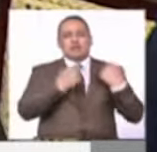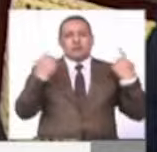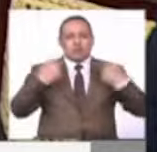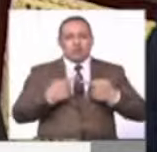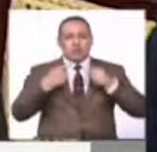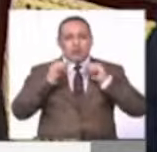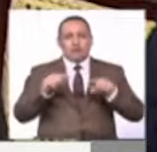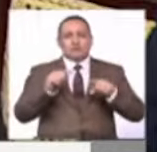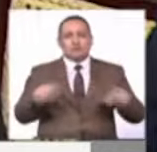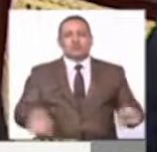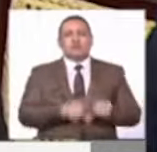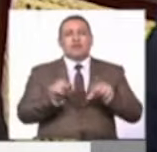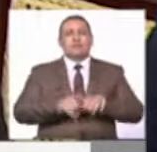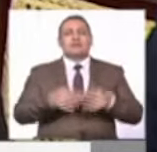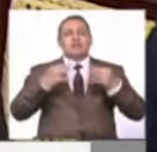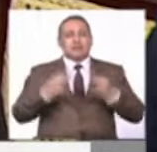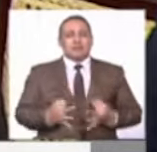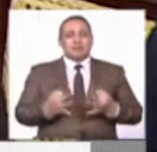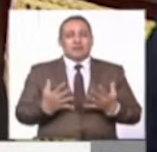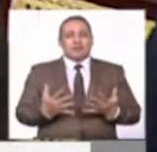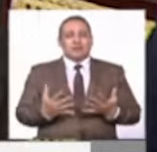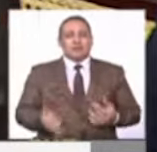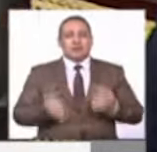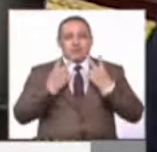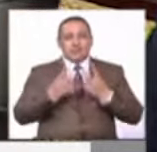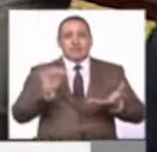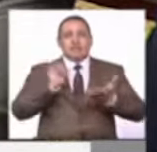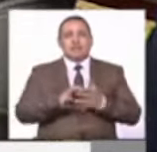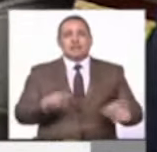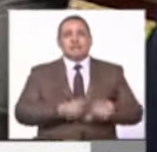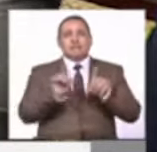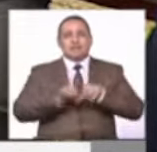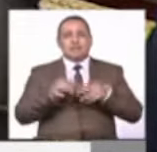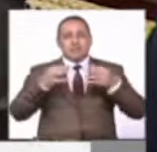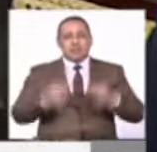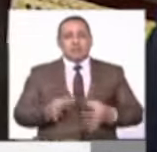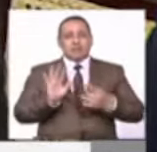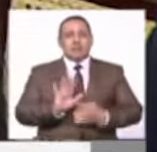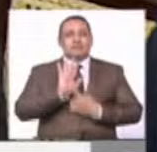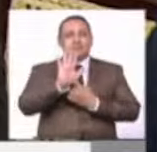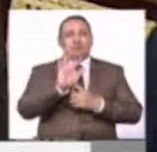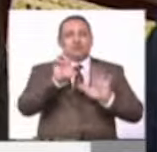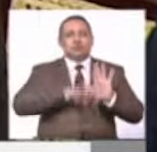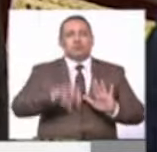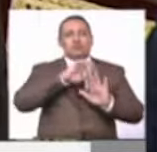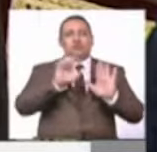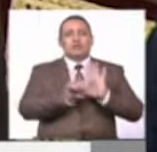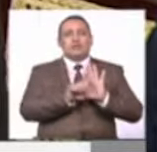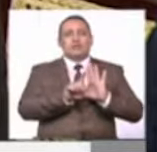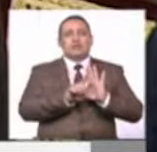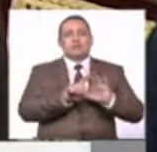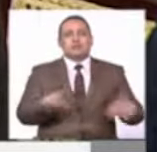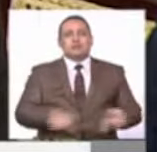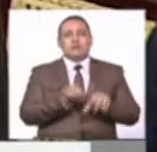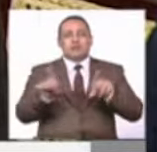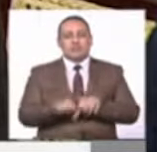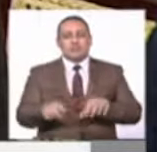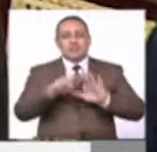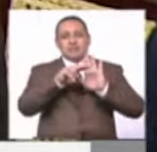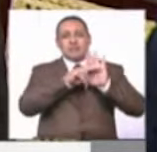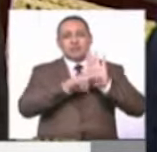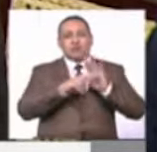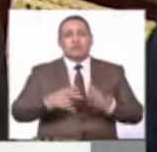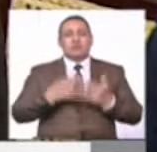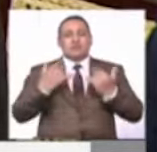esto ratifica que para quienes presentaron tal proyecto de ley las normas